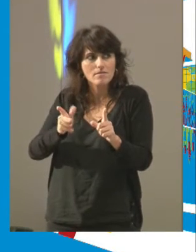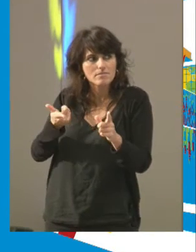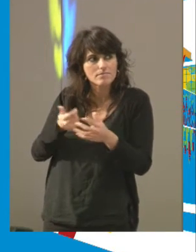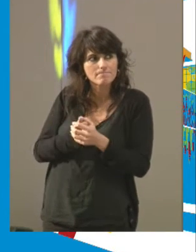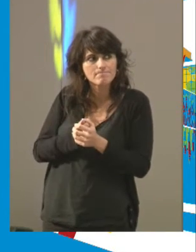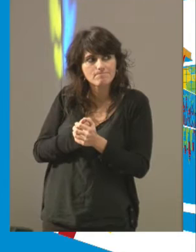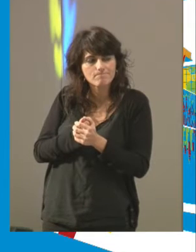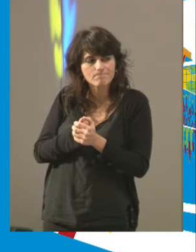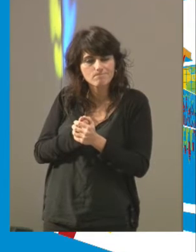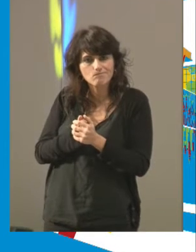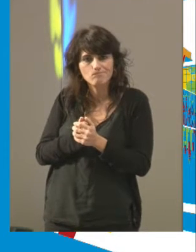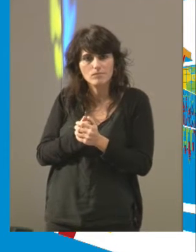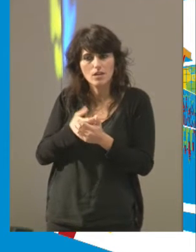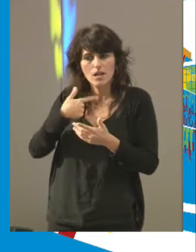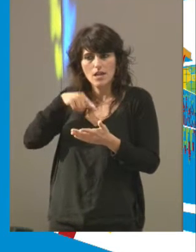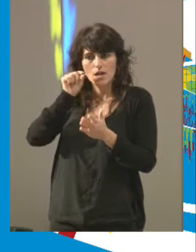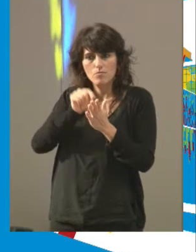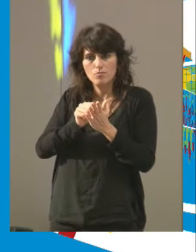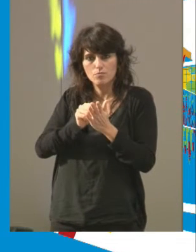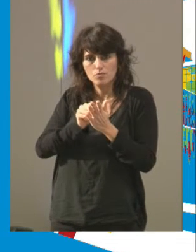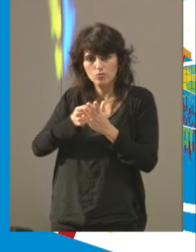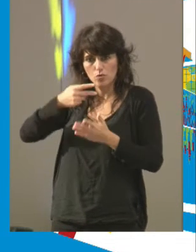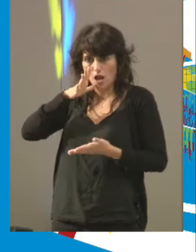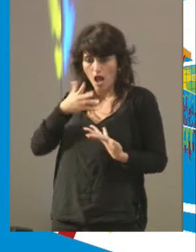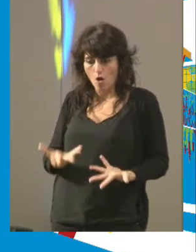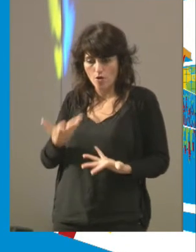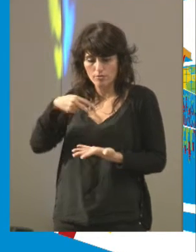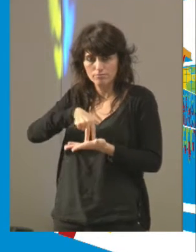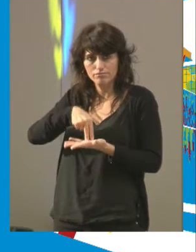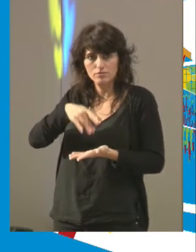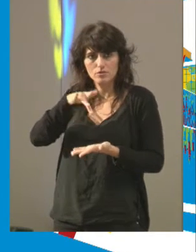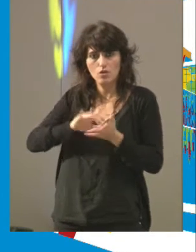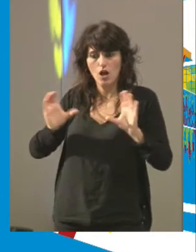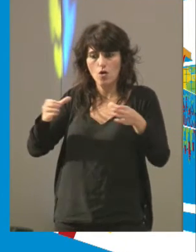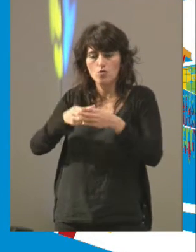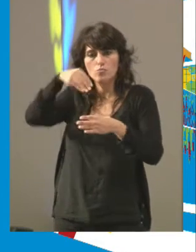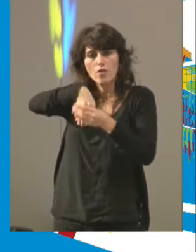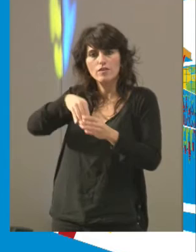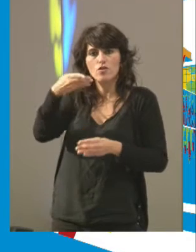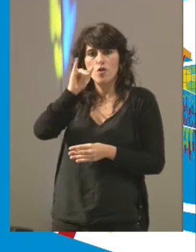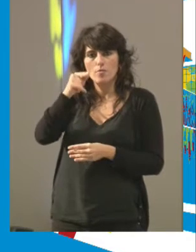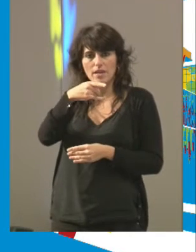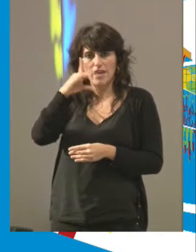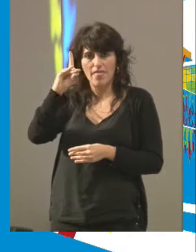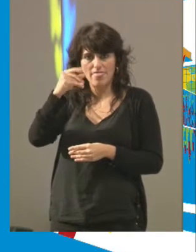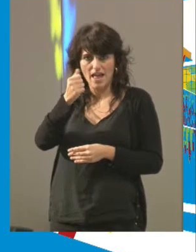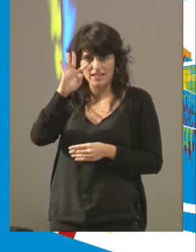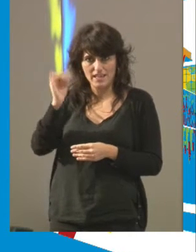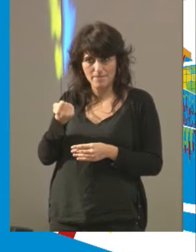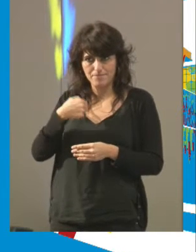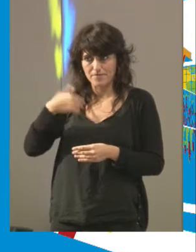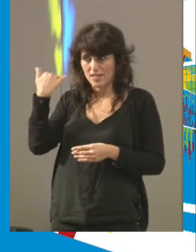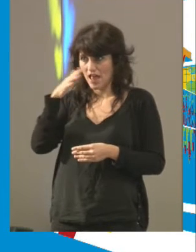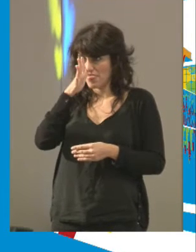tecnológica. Y en el grupo en el que estoy yo, pues es el grupo de Big Data. Entonces, hace 5